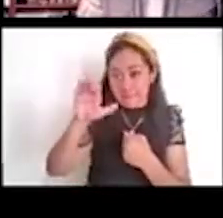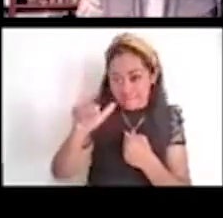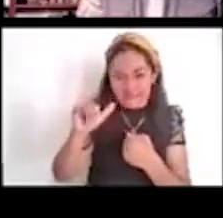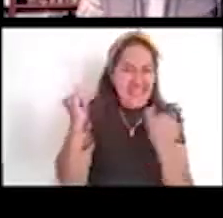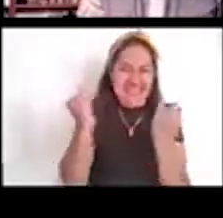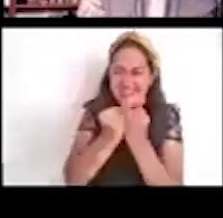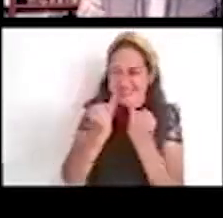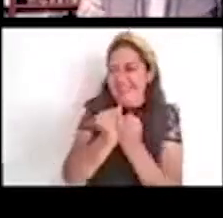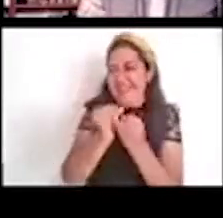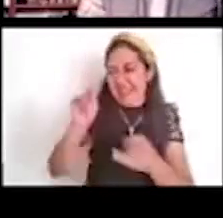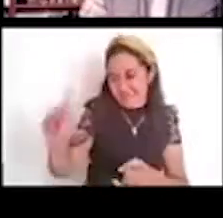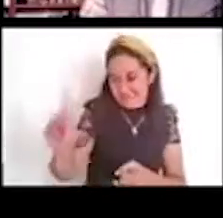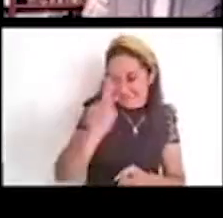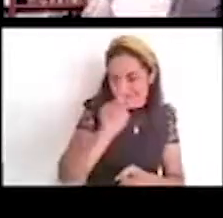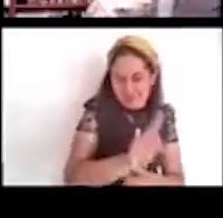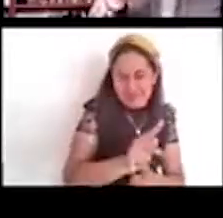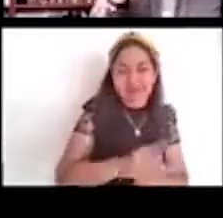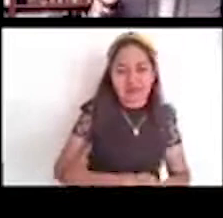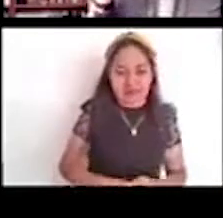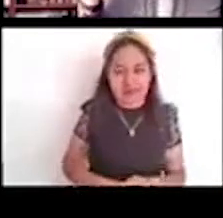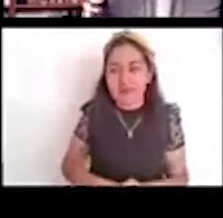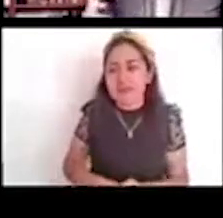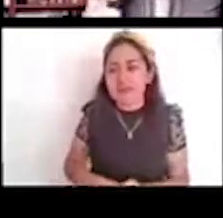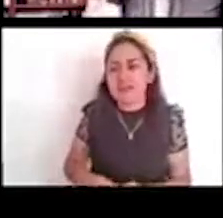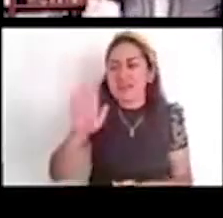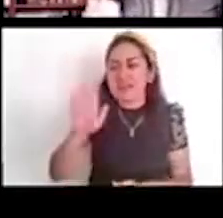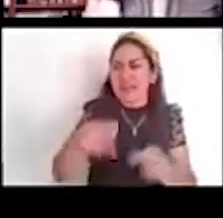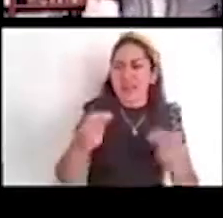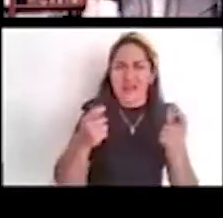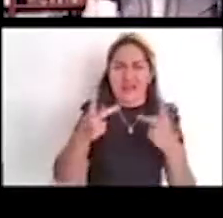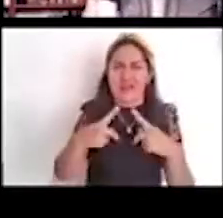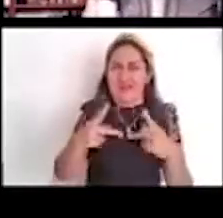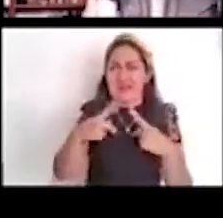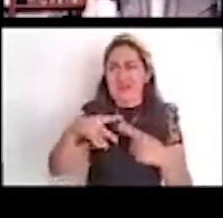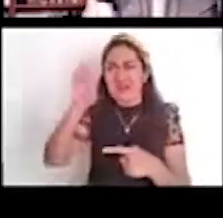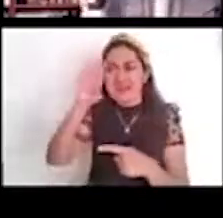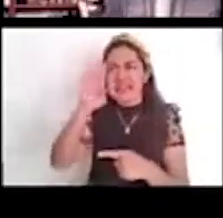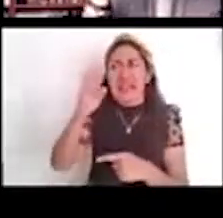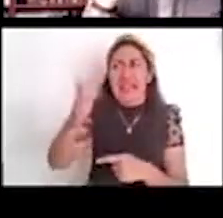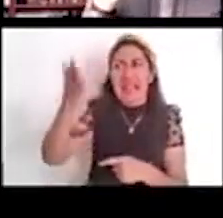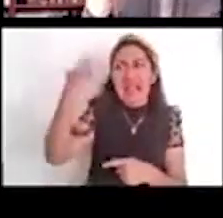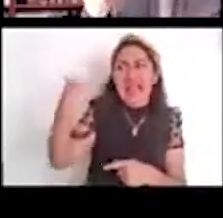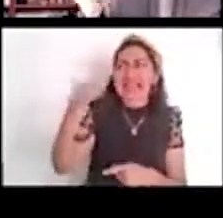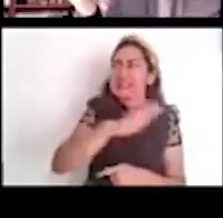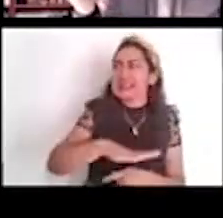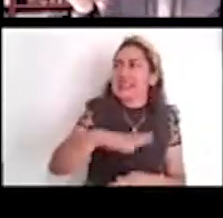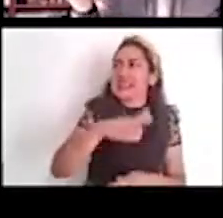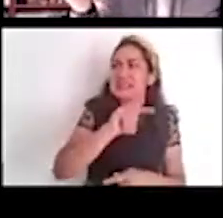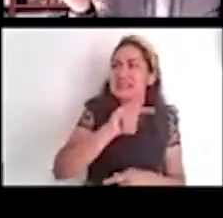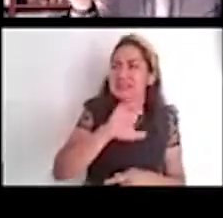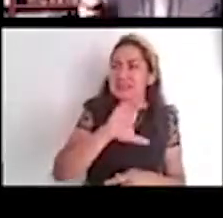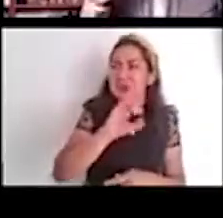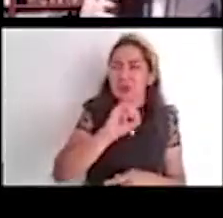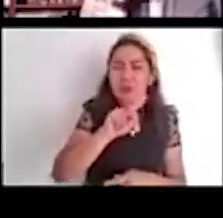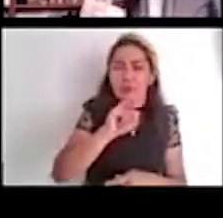Puxtla en Teotihuacán, que muchos dicen, bueno, ¿y cómo era la vegetación teotihuacana? Ahí hubo pirules, pero los pirules vienen de